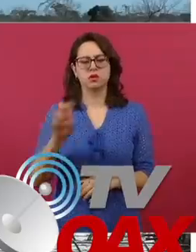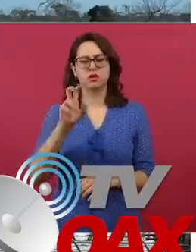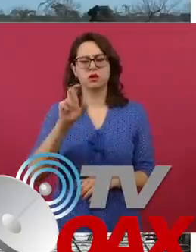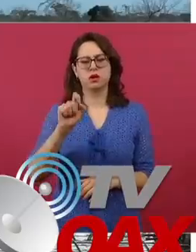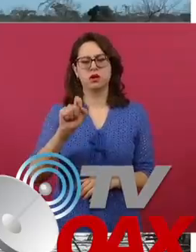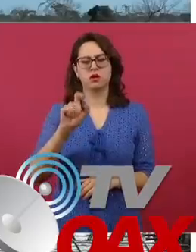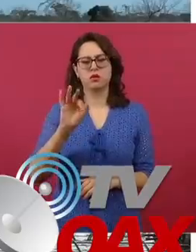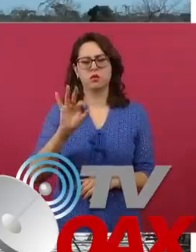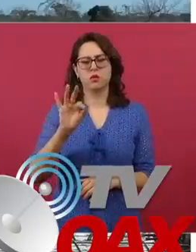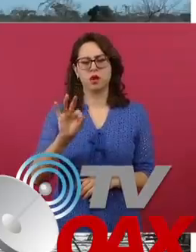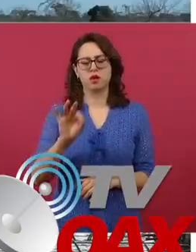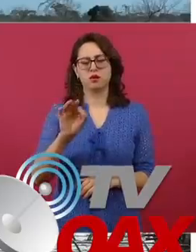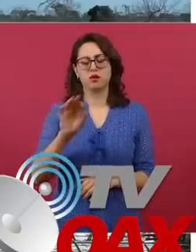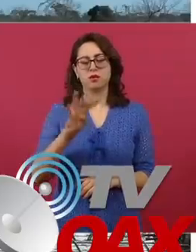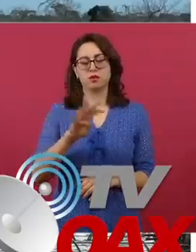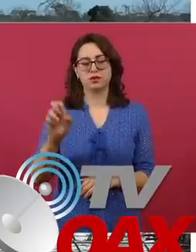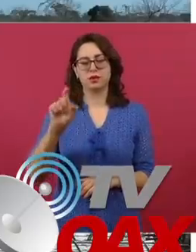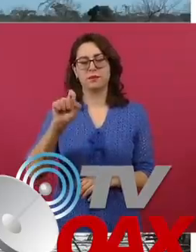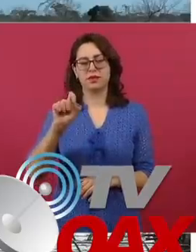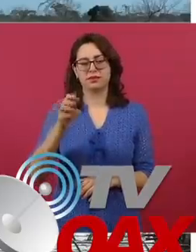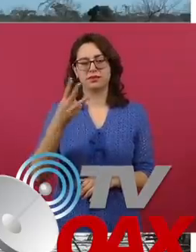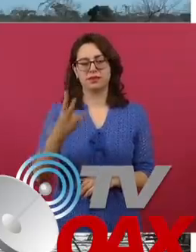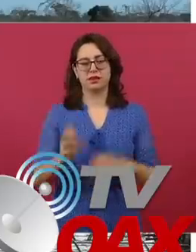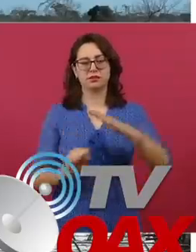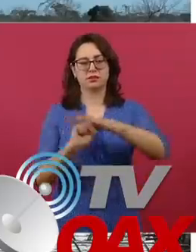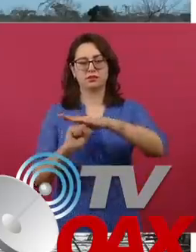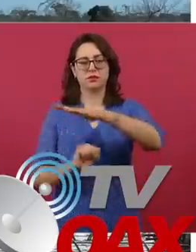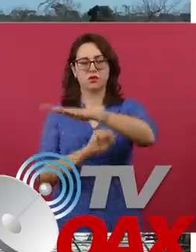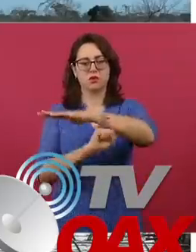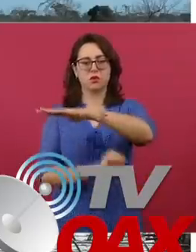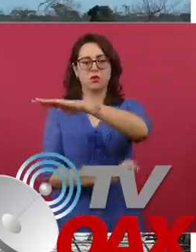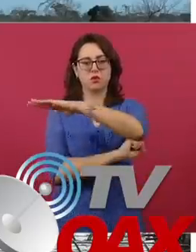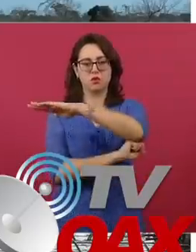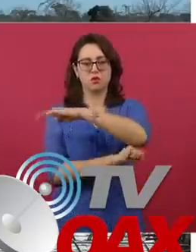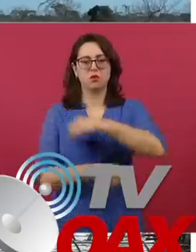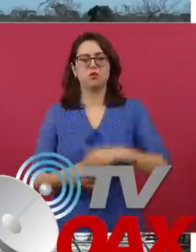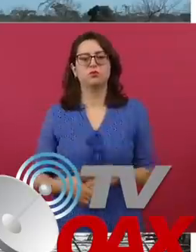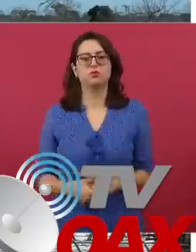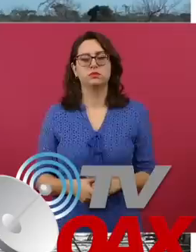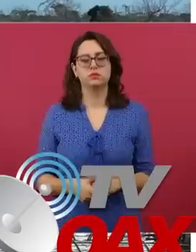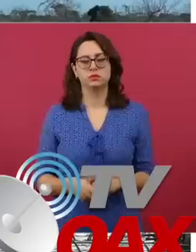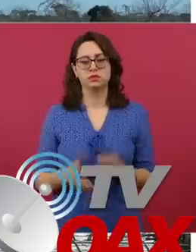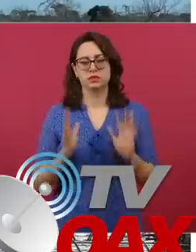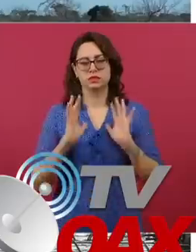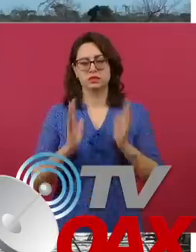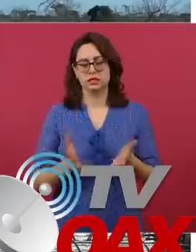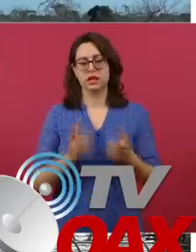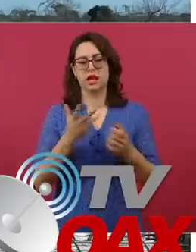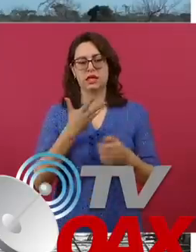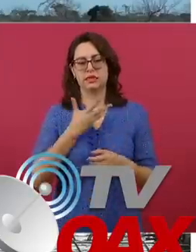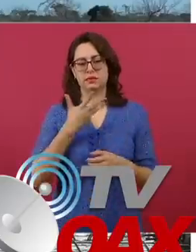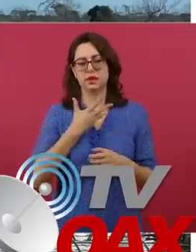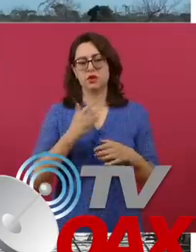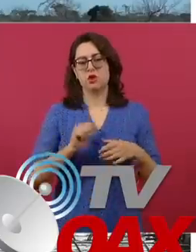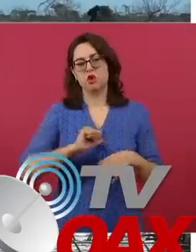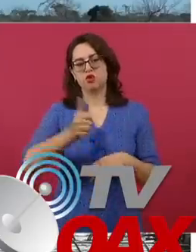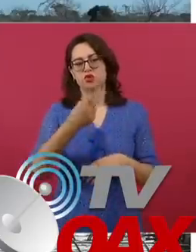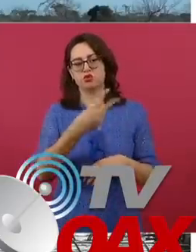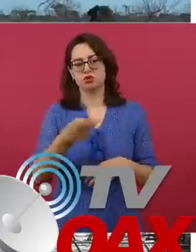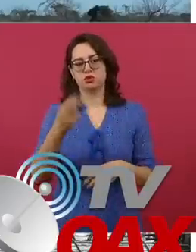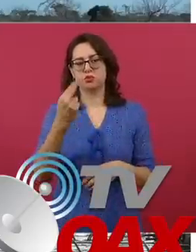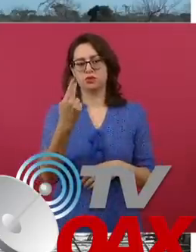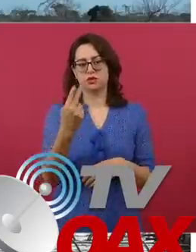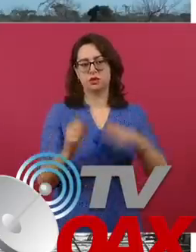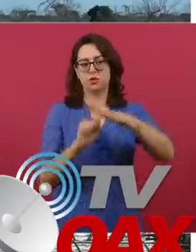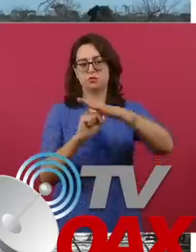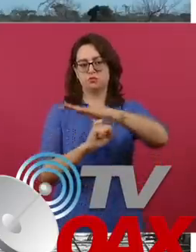423 columnas, 77 cabezales y hay 225 traves ya montadas en este tramo. En